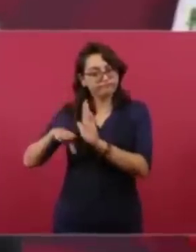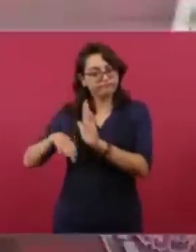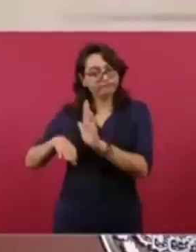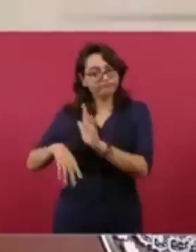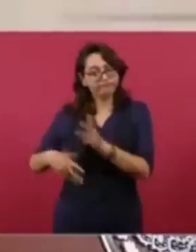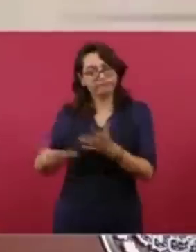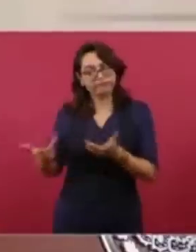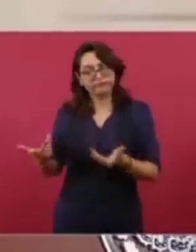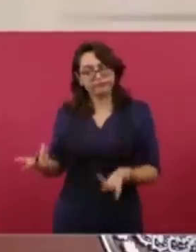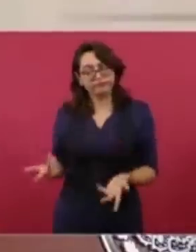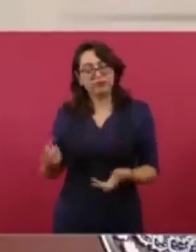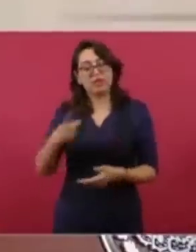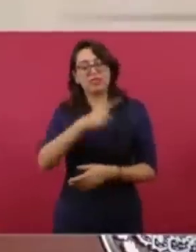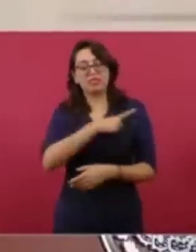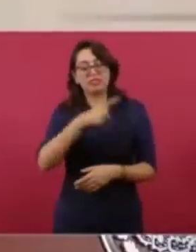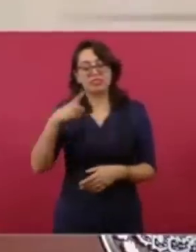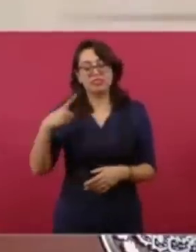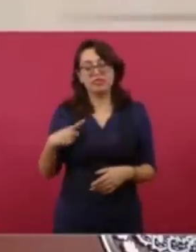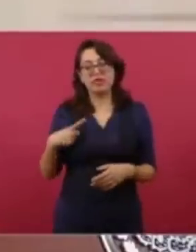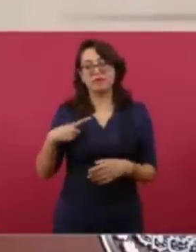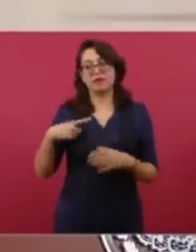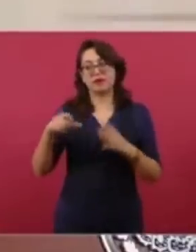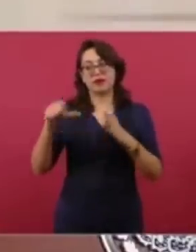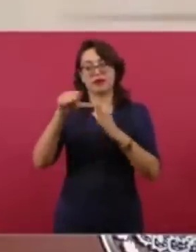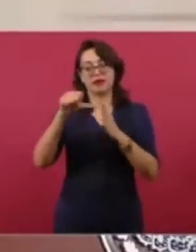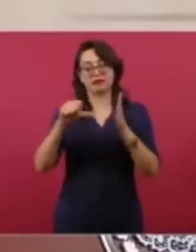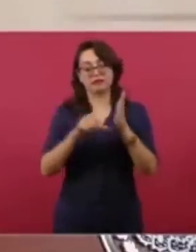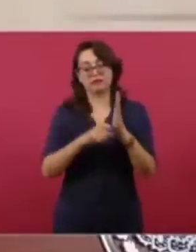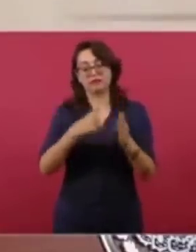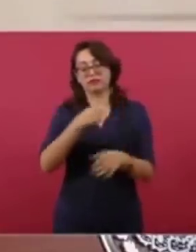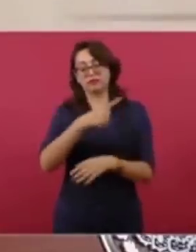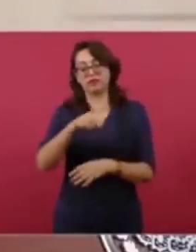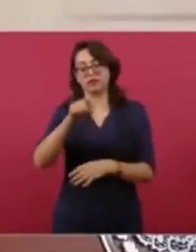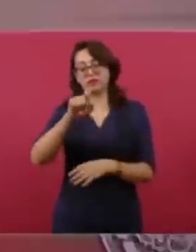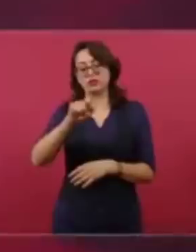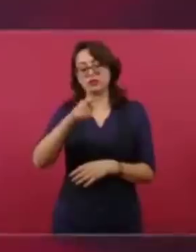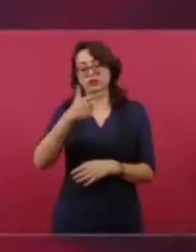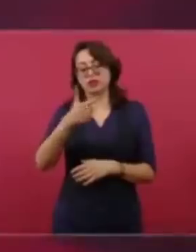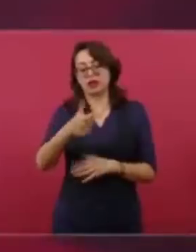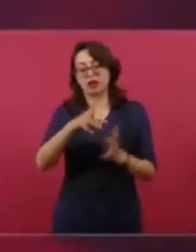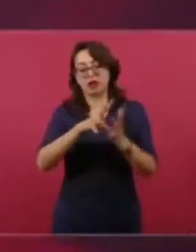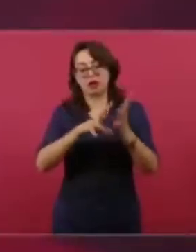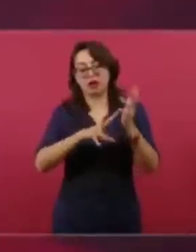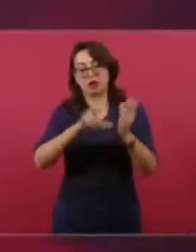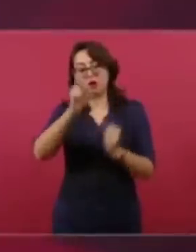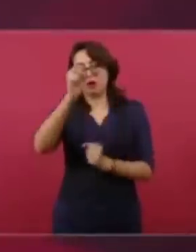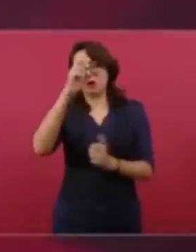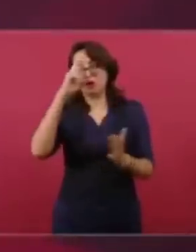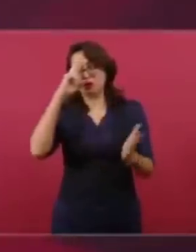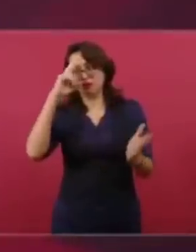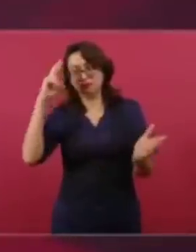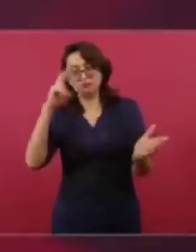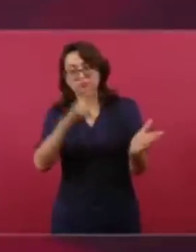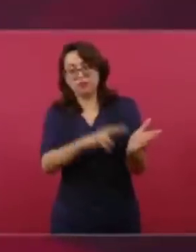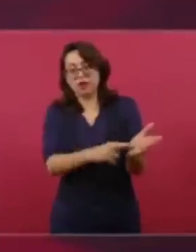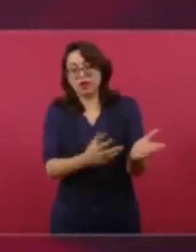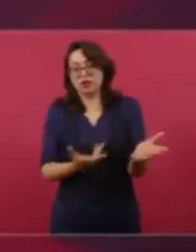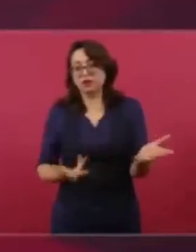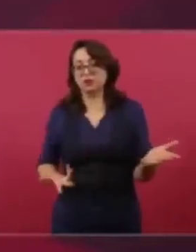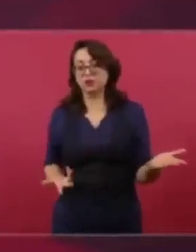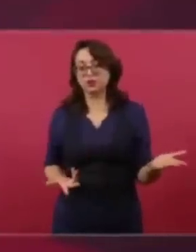respetar el artículo 127 para que deje de ser letra muerta.